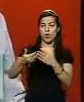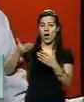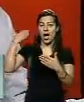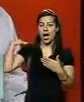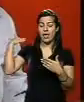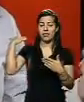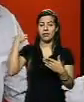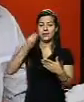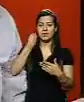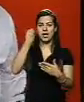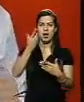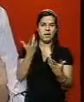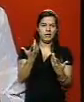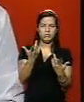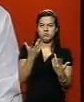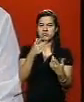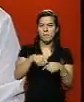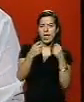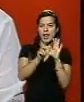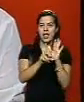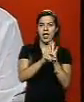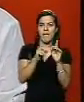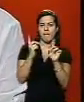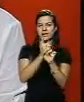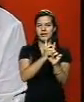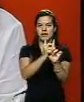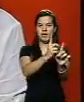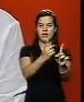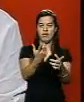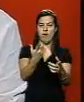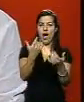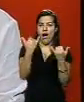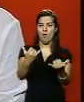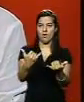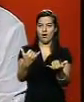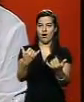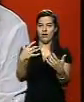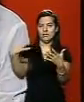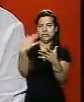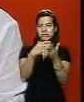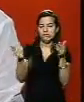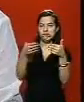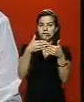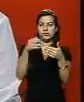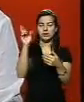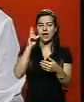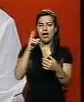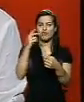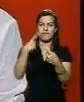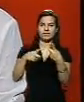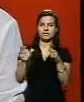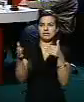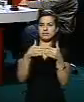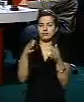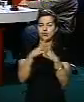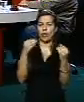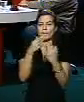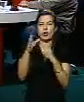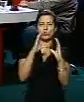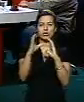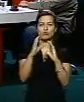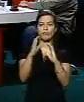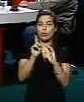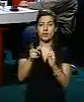considerados ilegales, perseguidos, se le confiscaban los medios y se impedía el desarrollo de esta